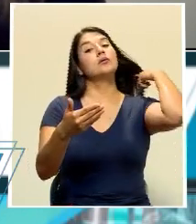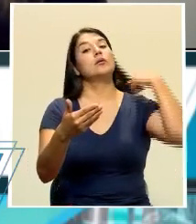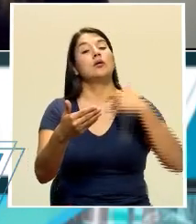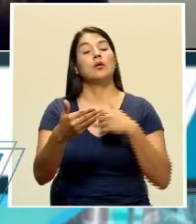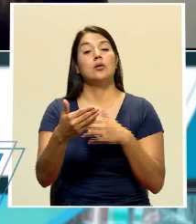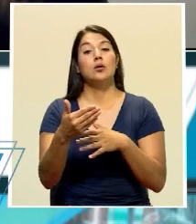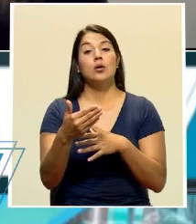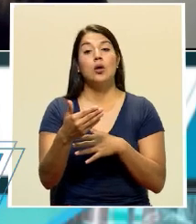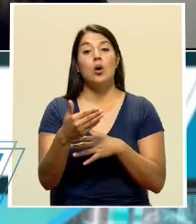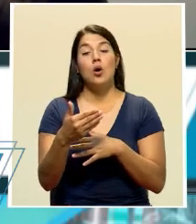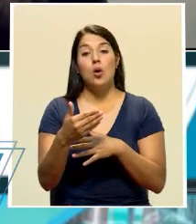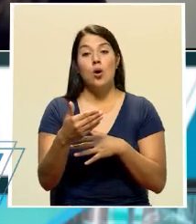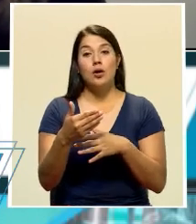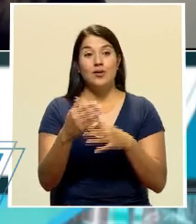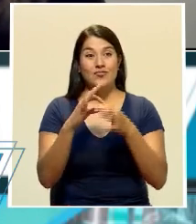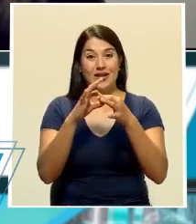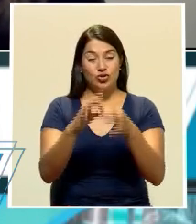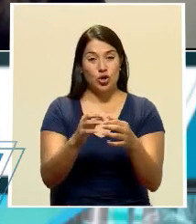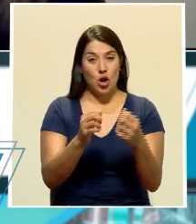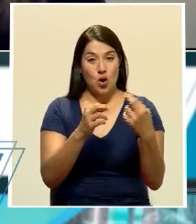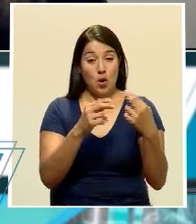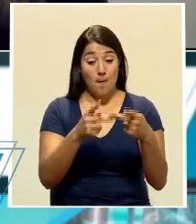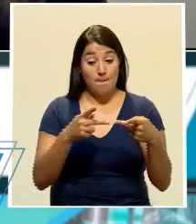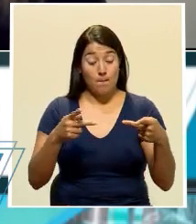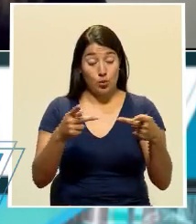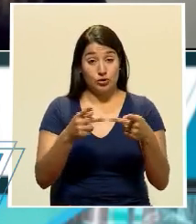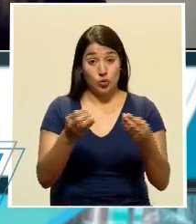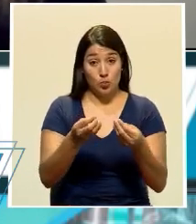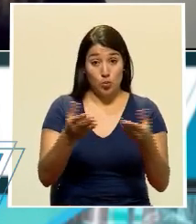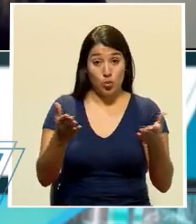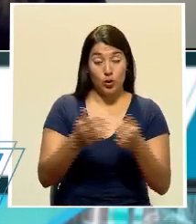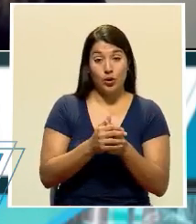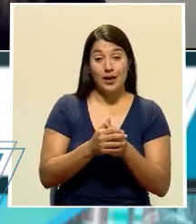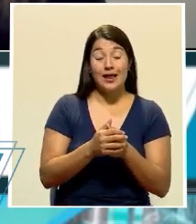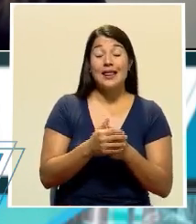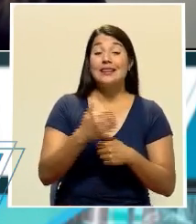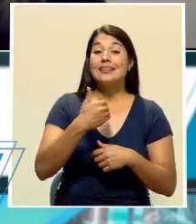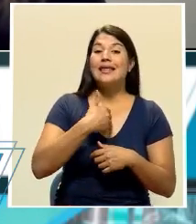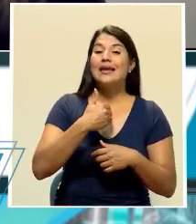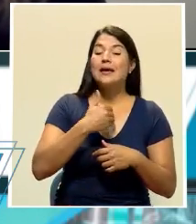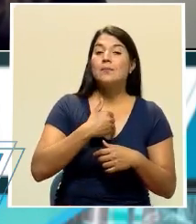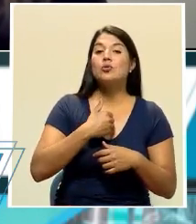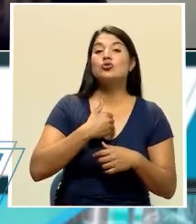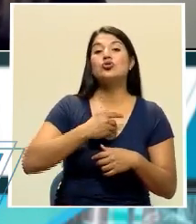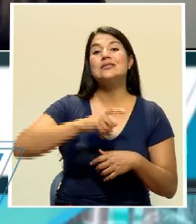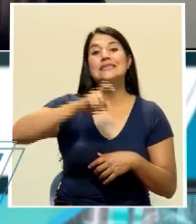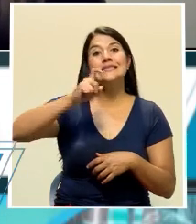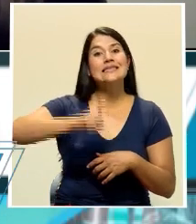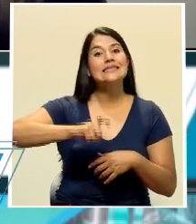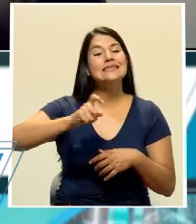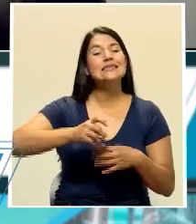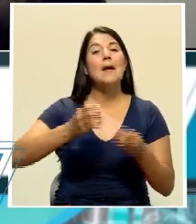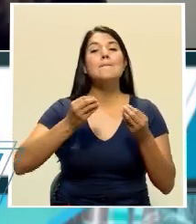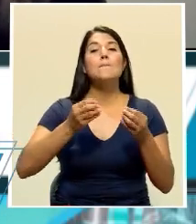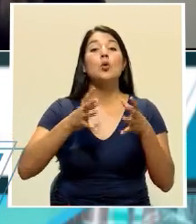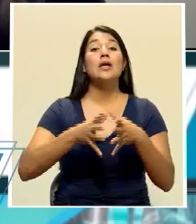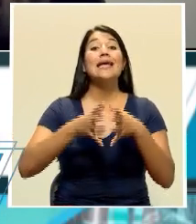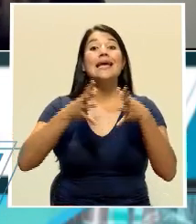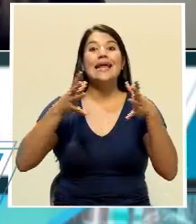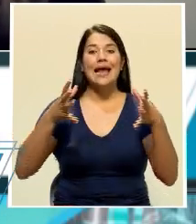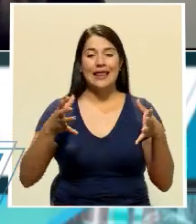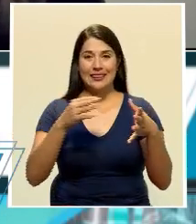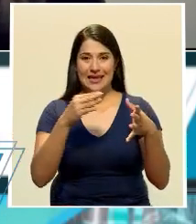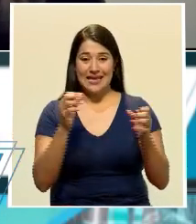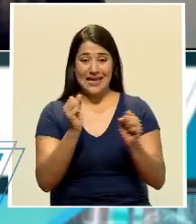explícitamente digo, del cargo público que ostentan, hay una demanda enorme que hace que una